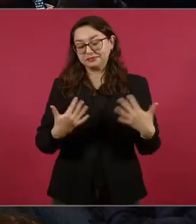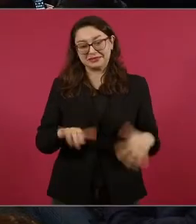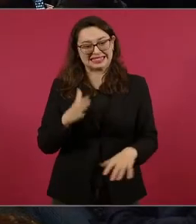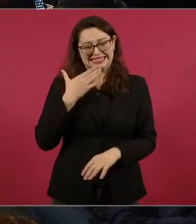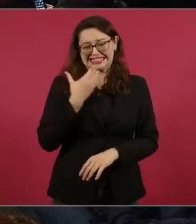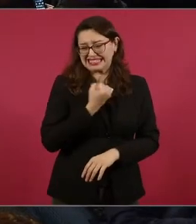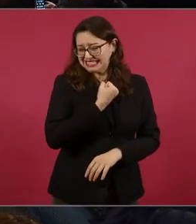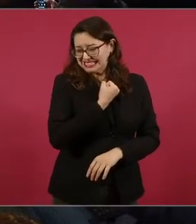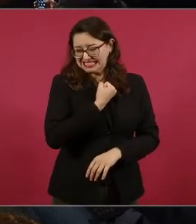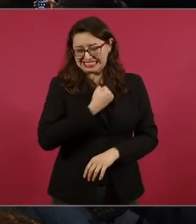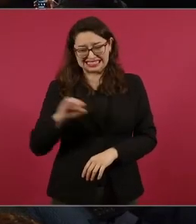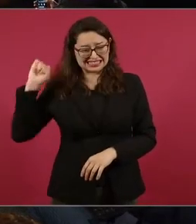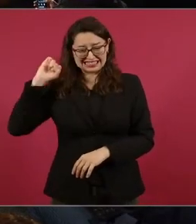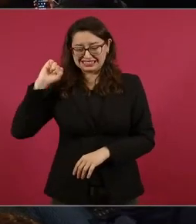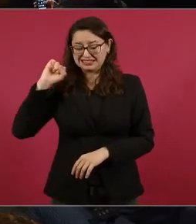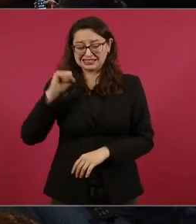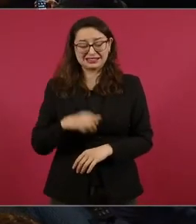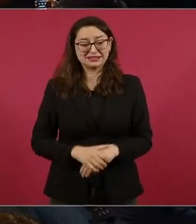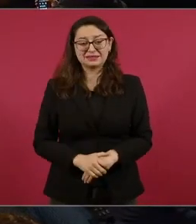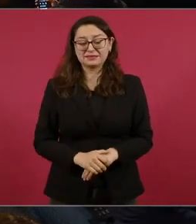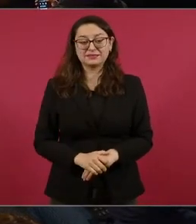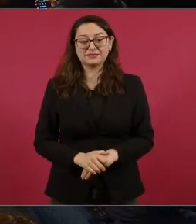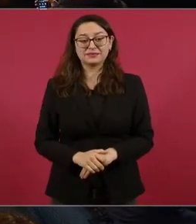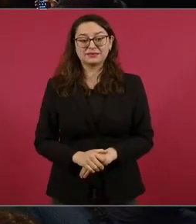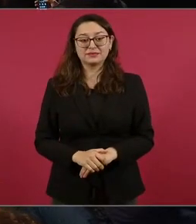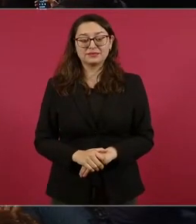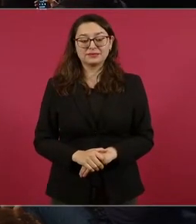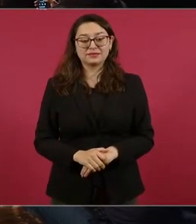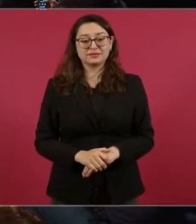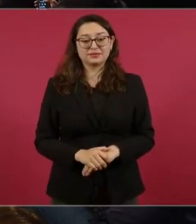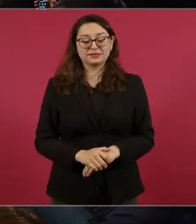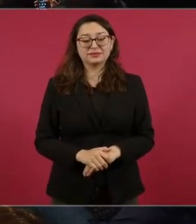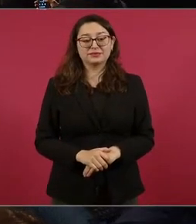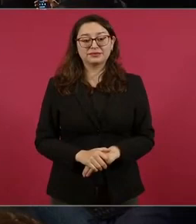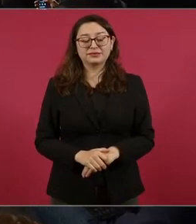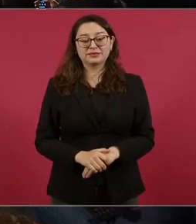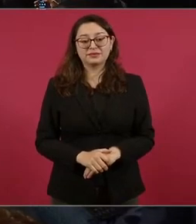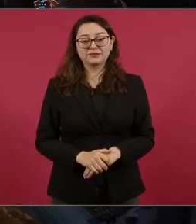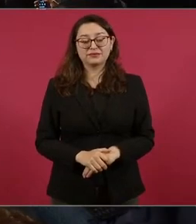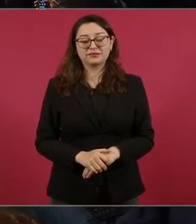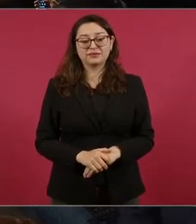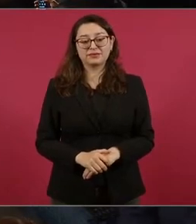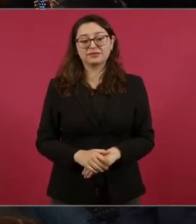excepcional porque fila